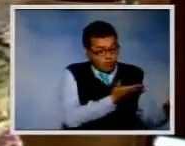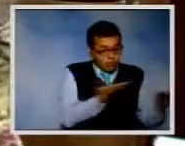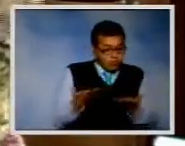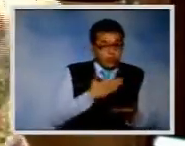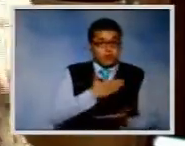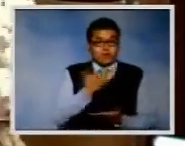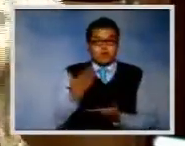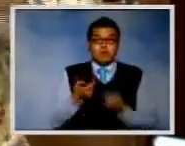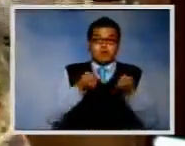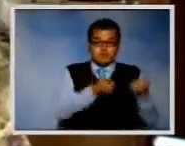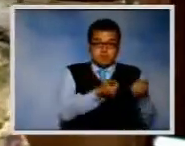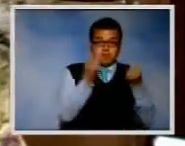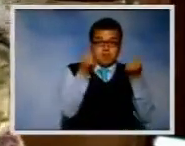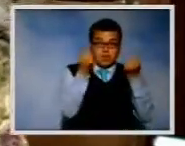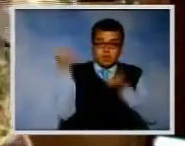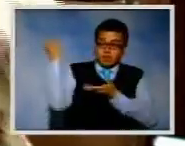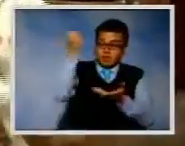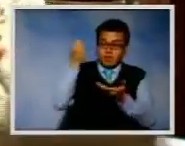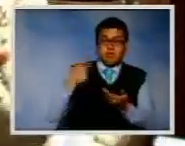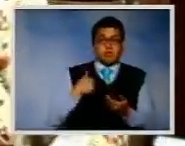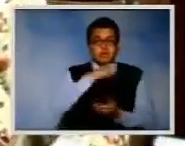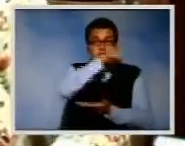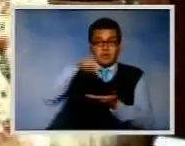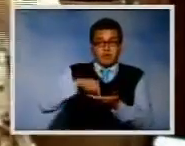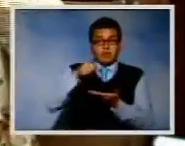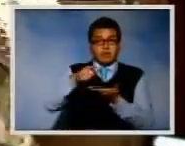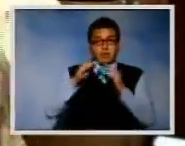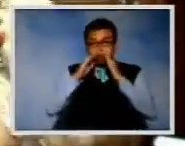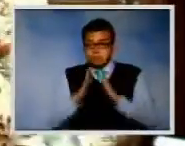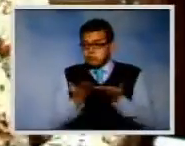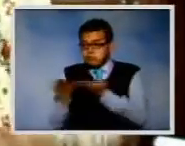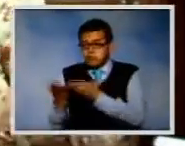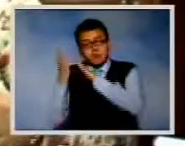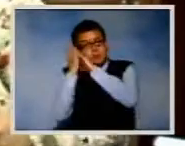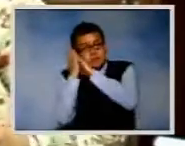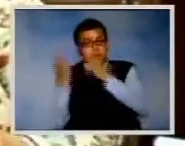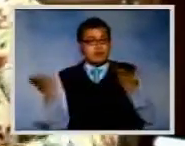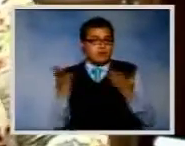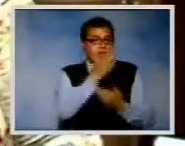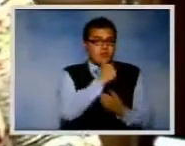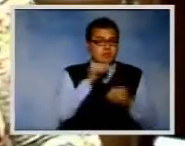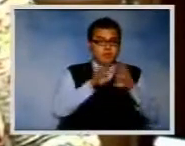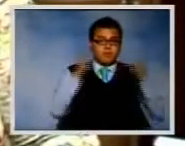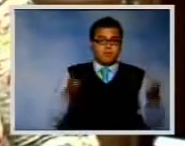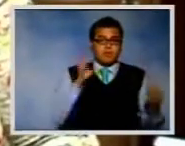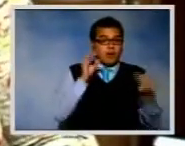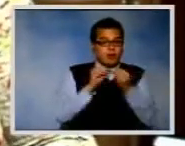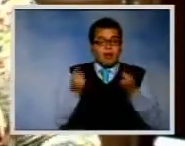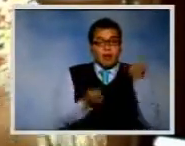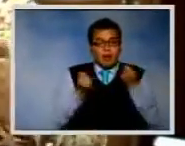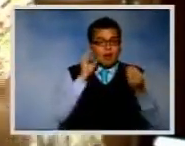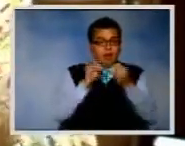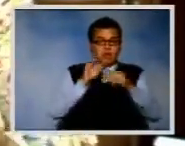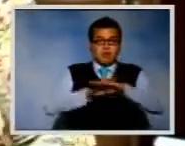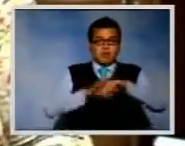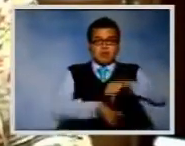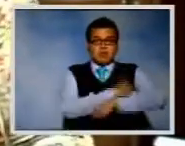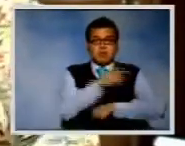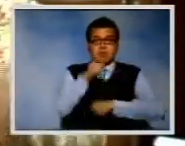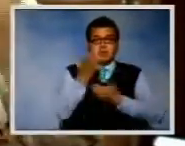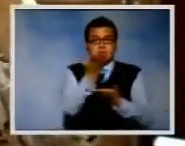darles presupuesto para que pudieran tener un alojamiento. Es más, en las mesas de negociación, señor ministro,